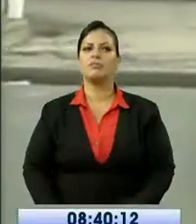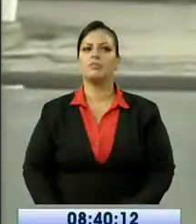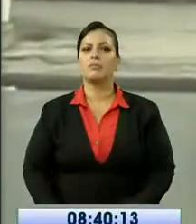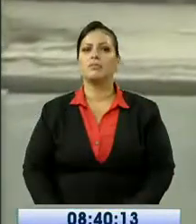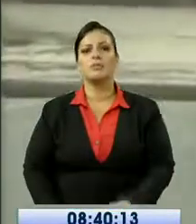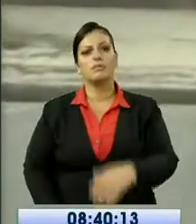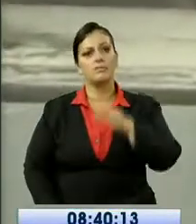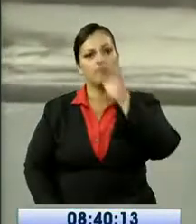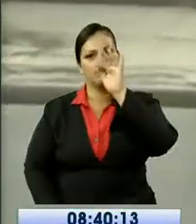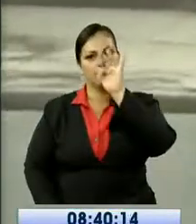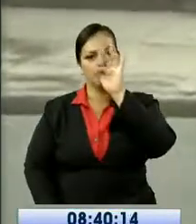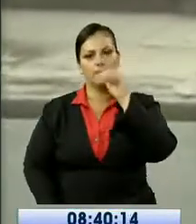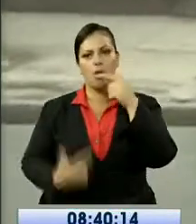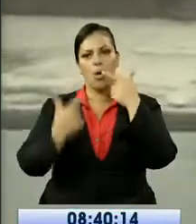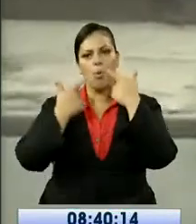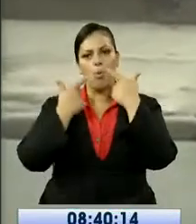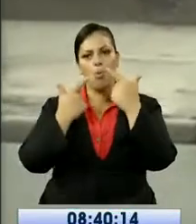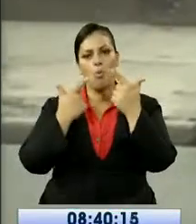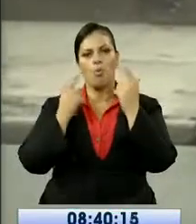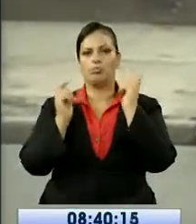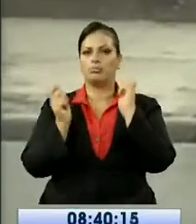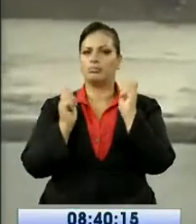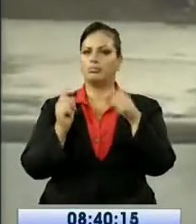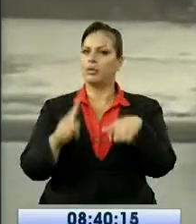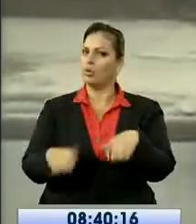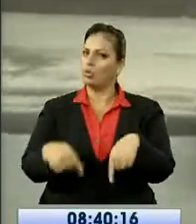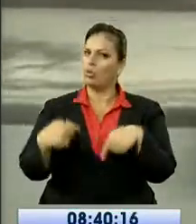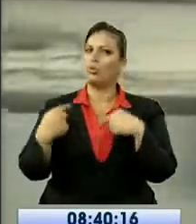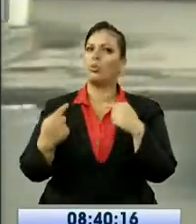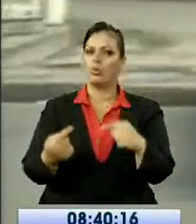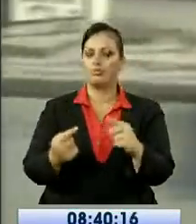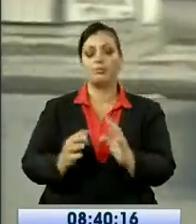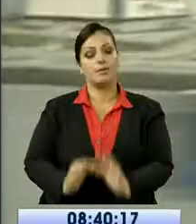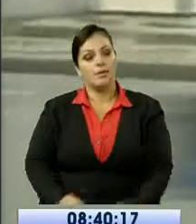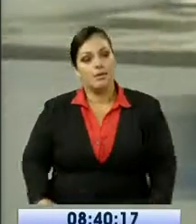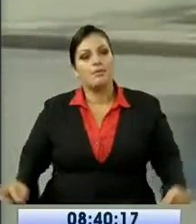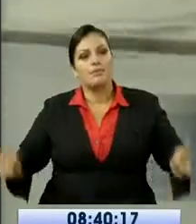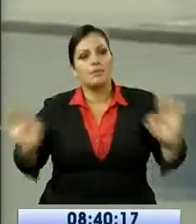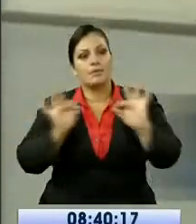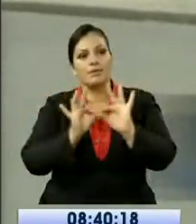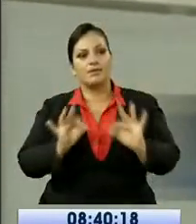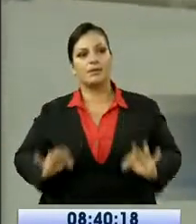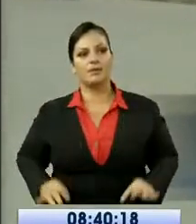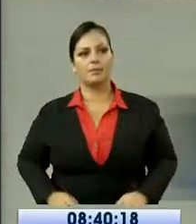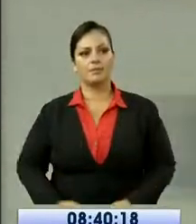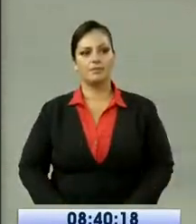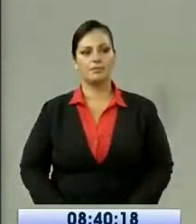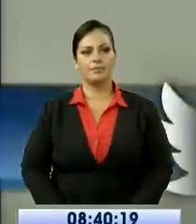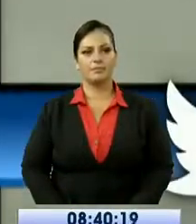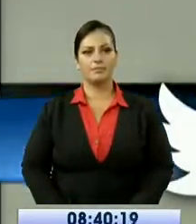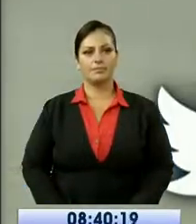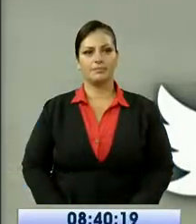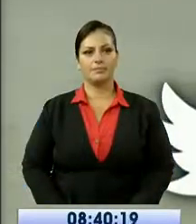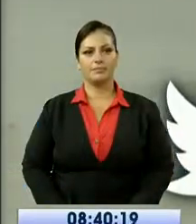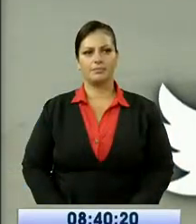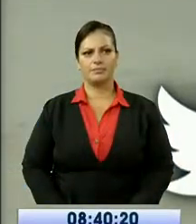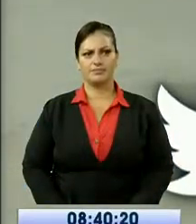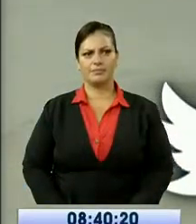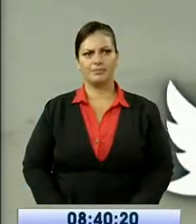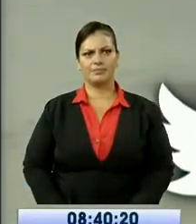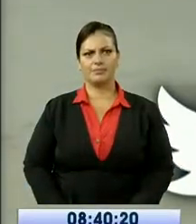ATM sea permanente en esta zona, que es esta calle, que es sumamente